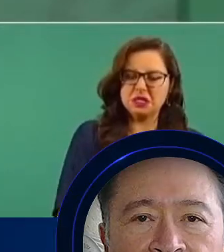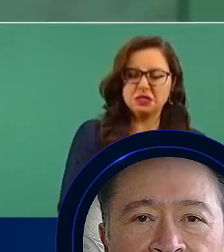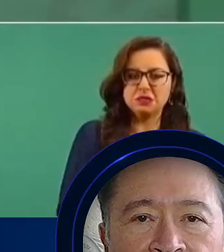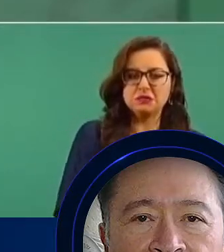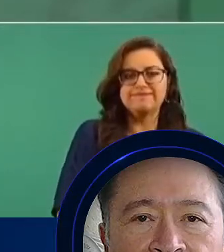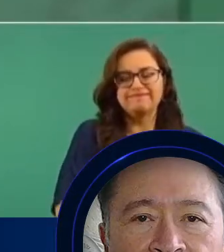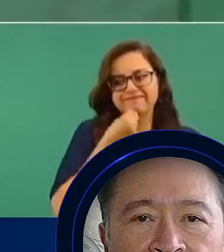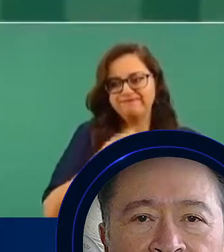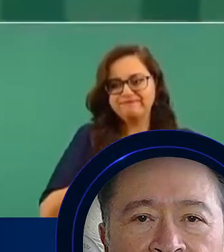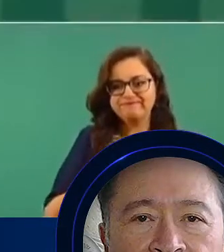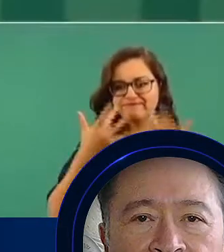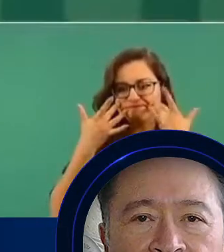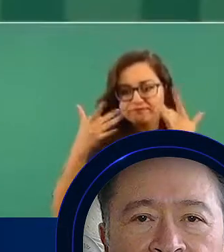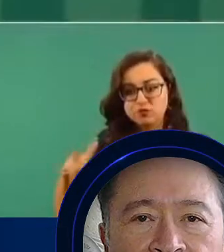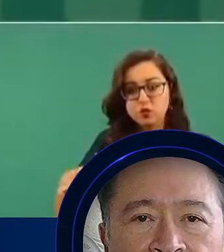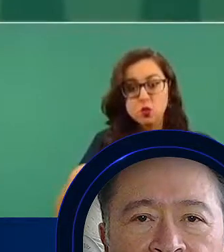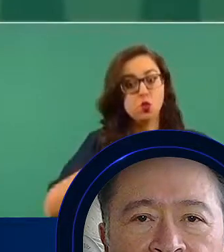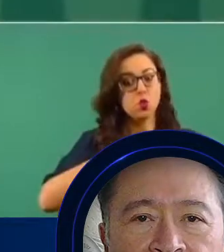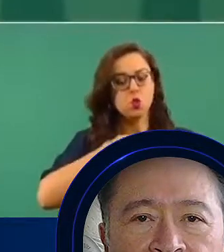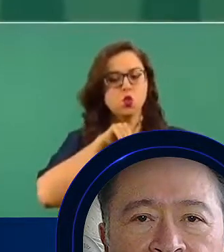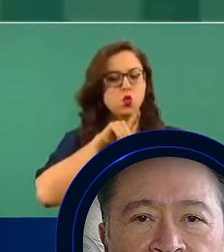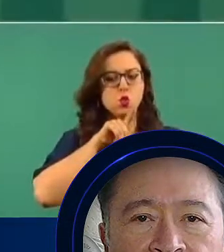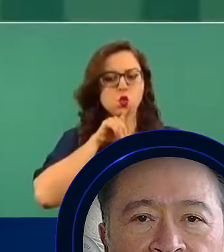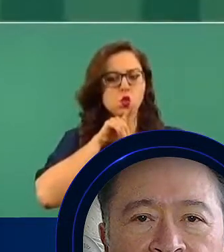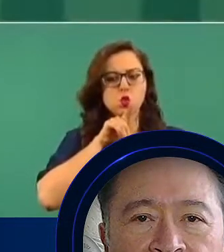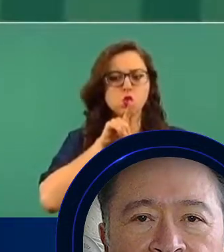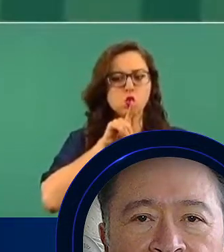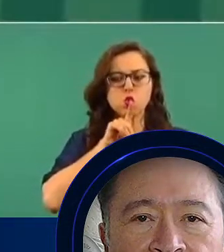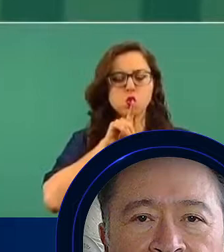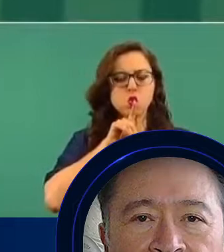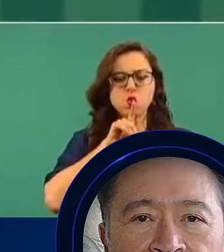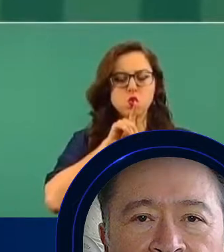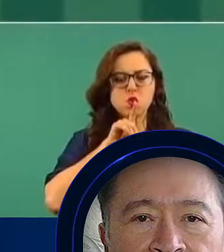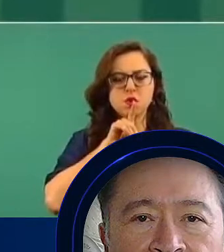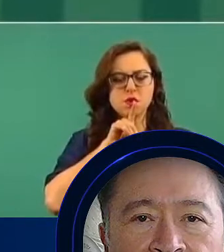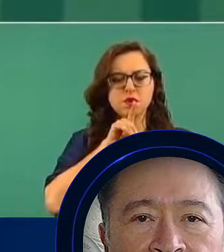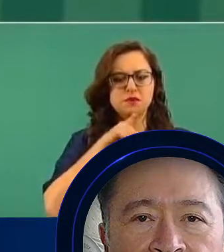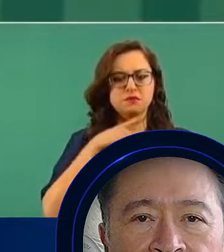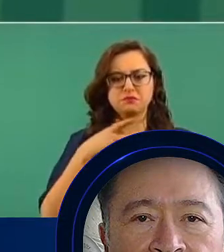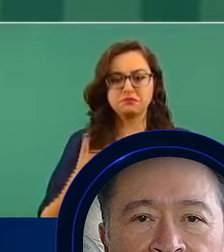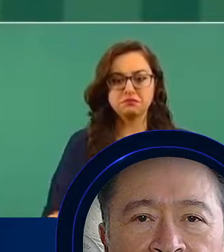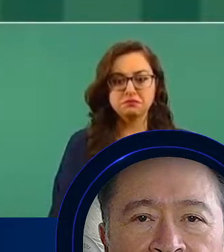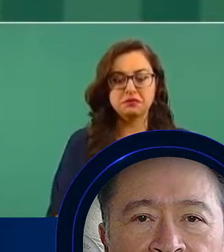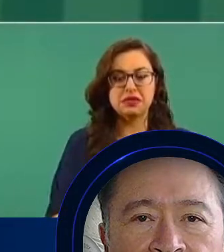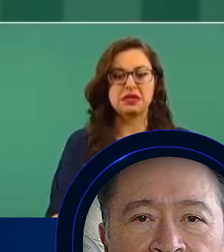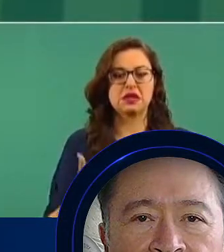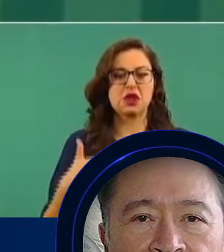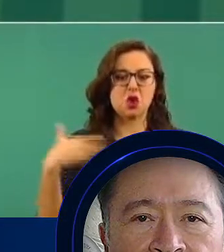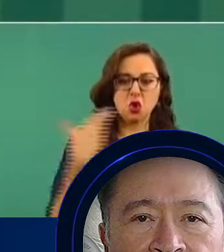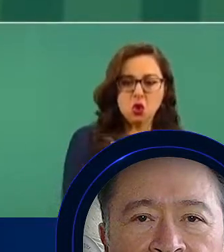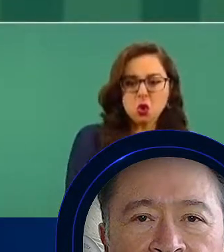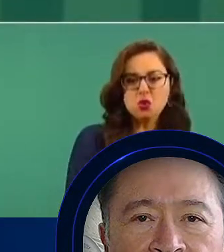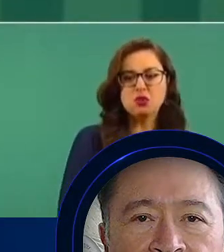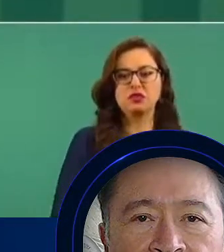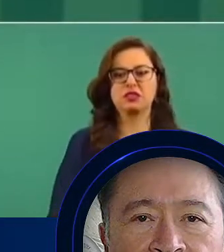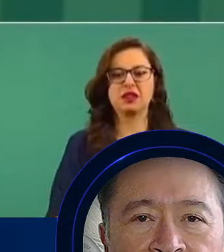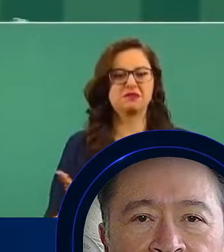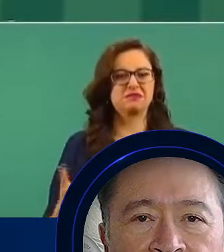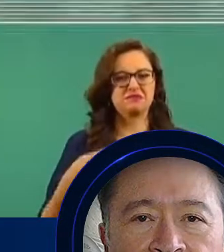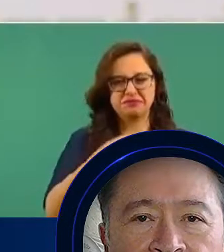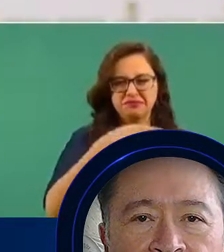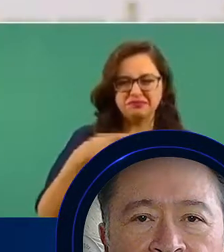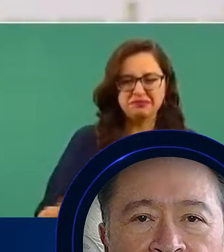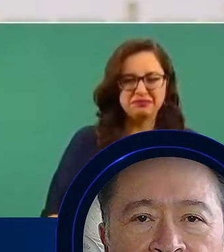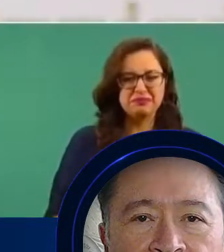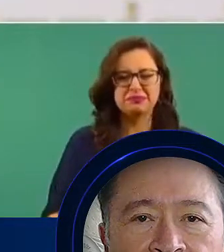en la Cámara de Diputados Es algo muy importante Que tiene gran relevancia